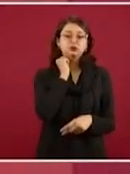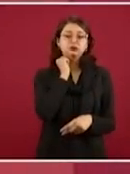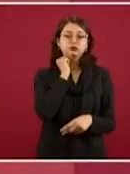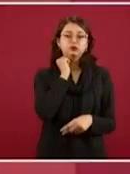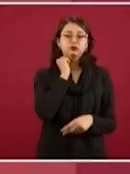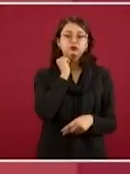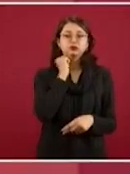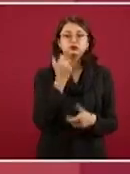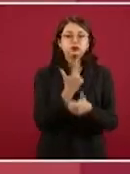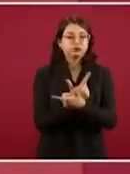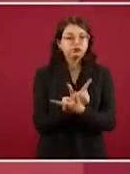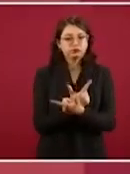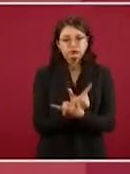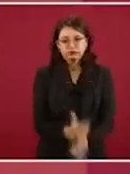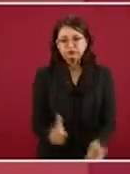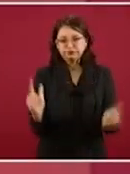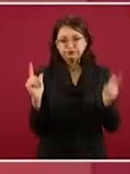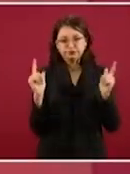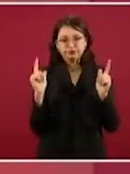de manera libre,